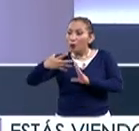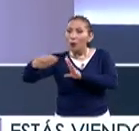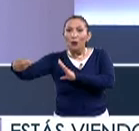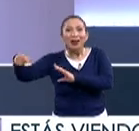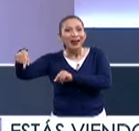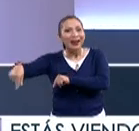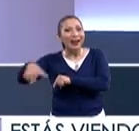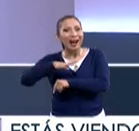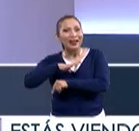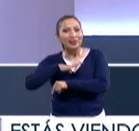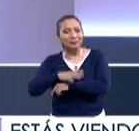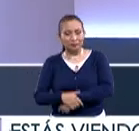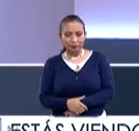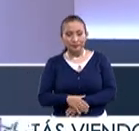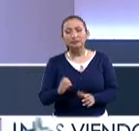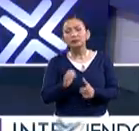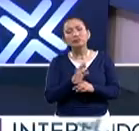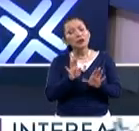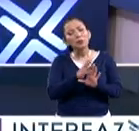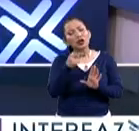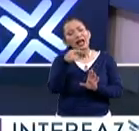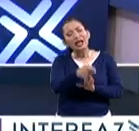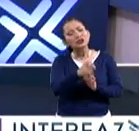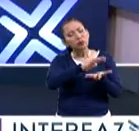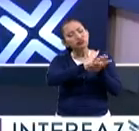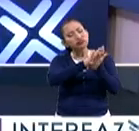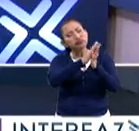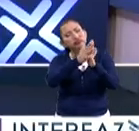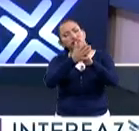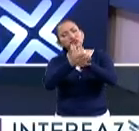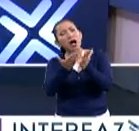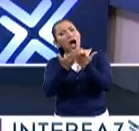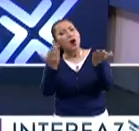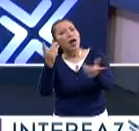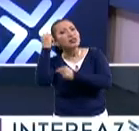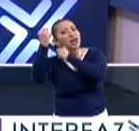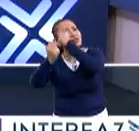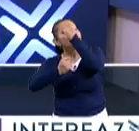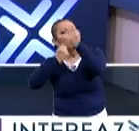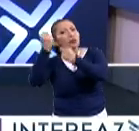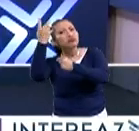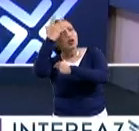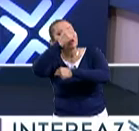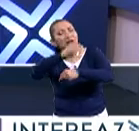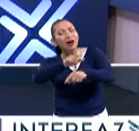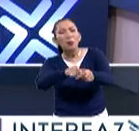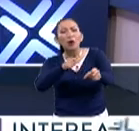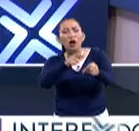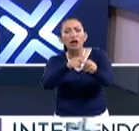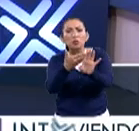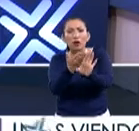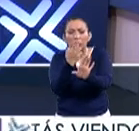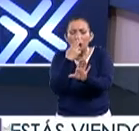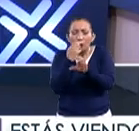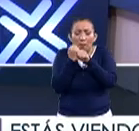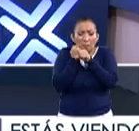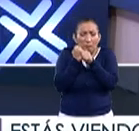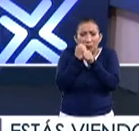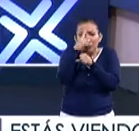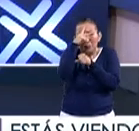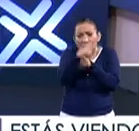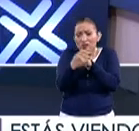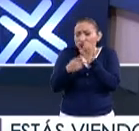actualidad. ¿Por qué se ha convertido en una tradición tan colorida y sobre todo tan arraigada en los